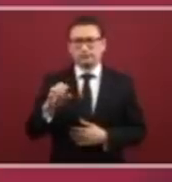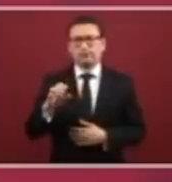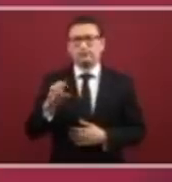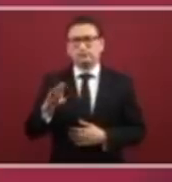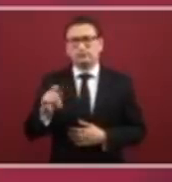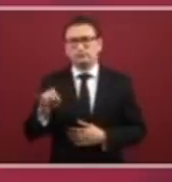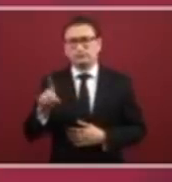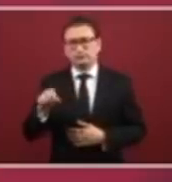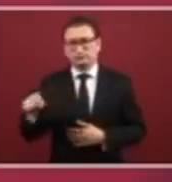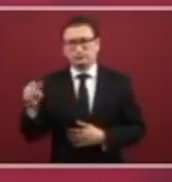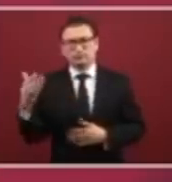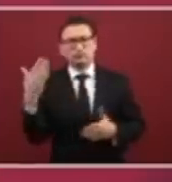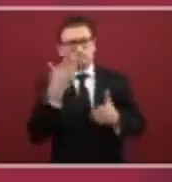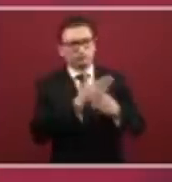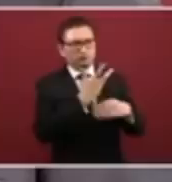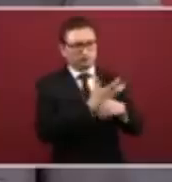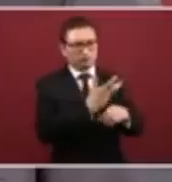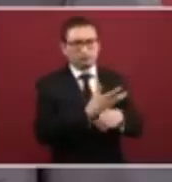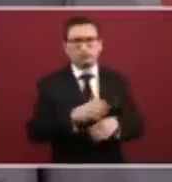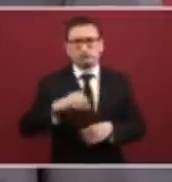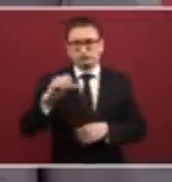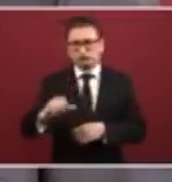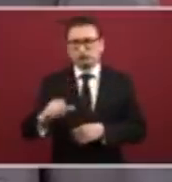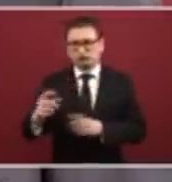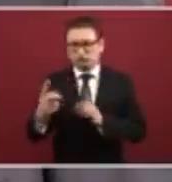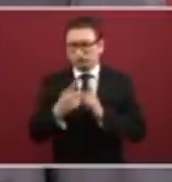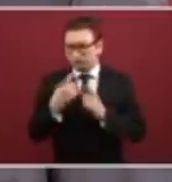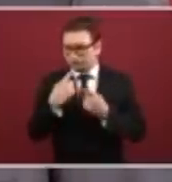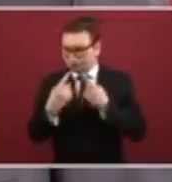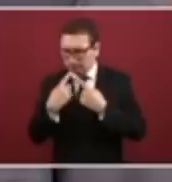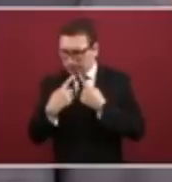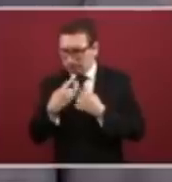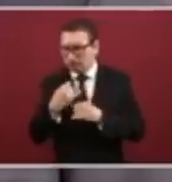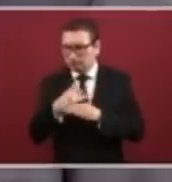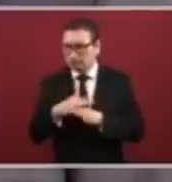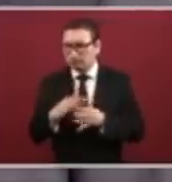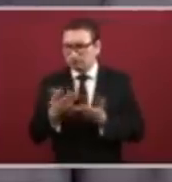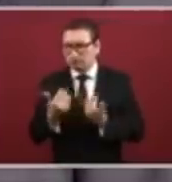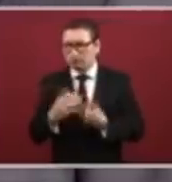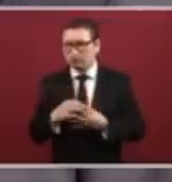informar sobre sus encuentros con